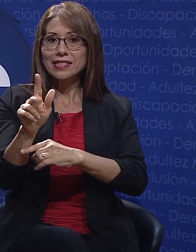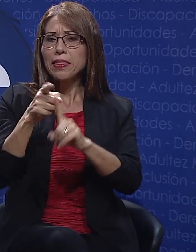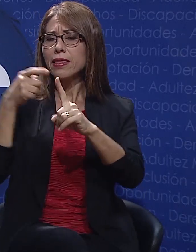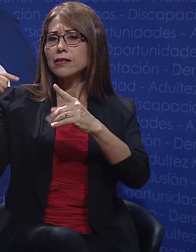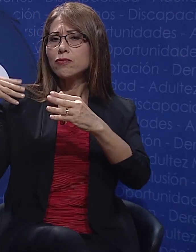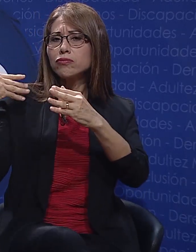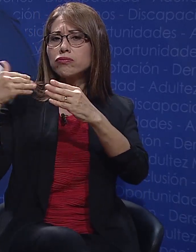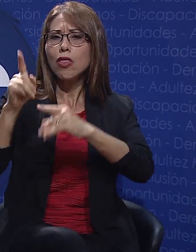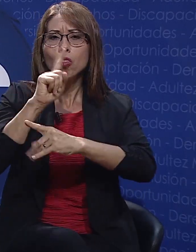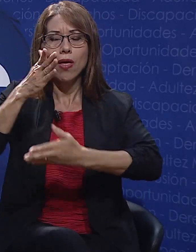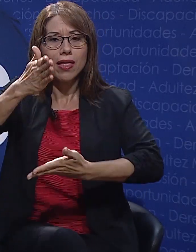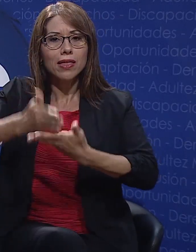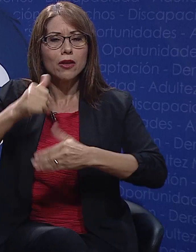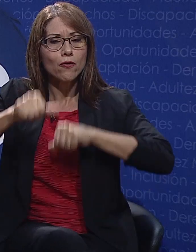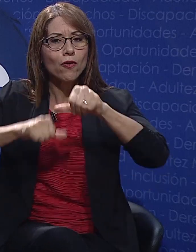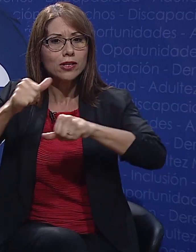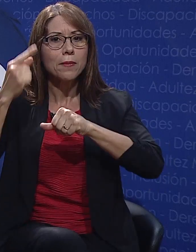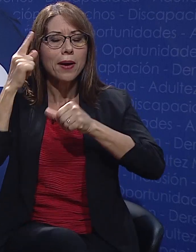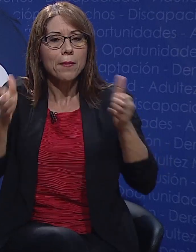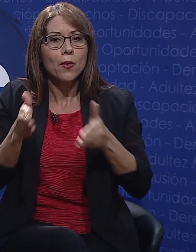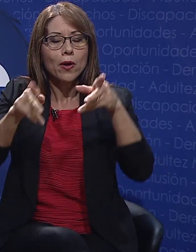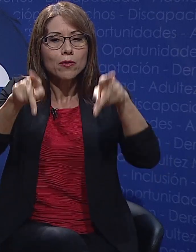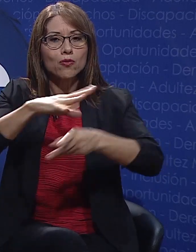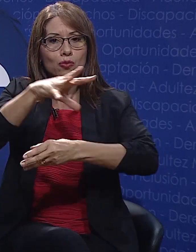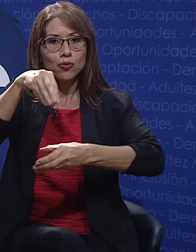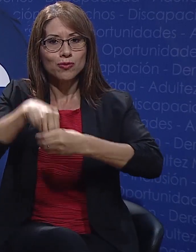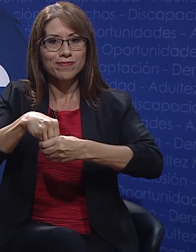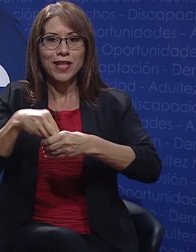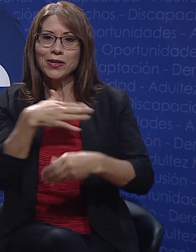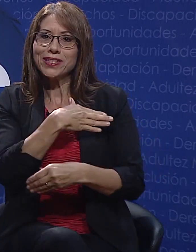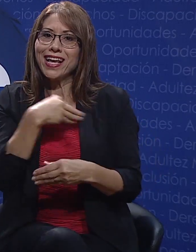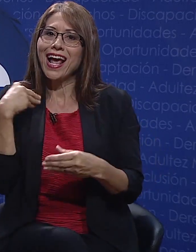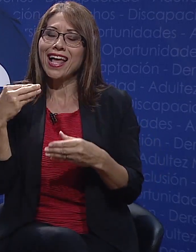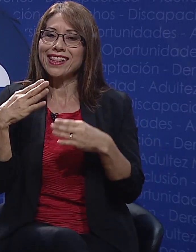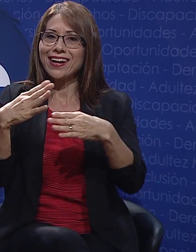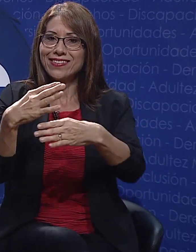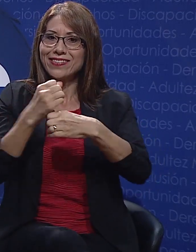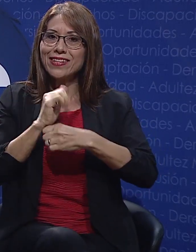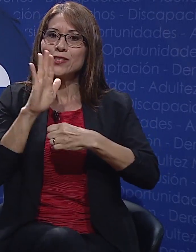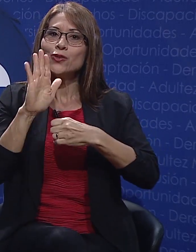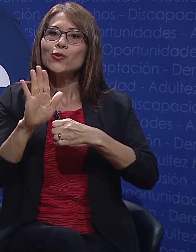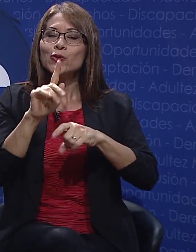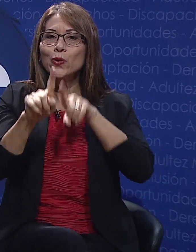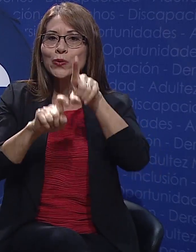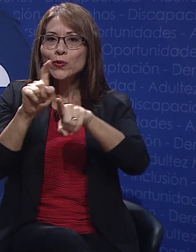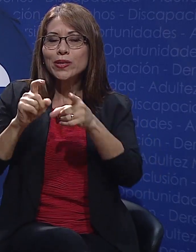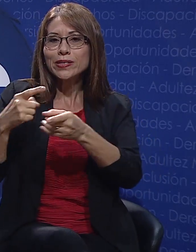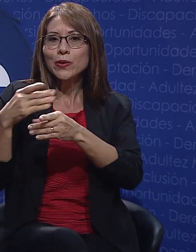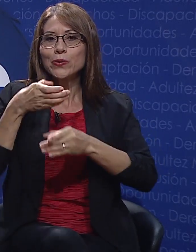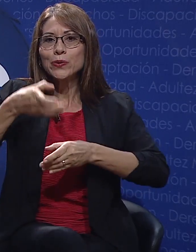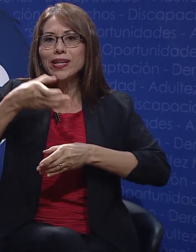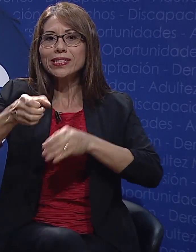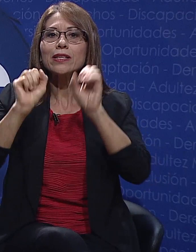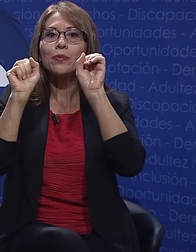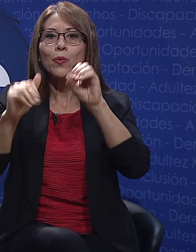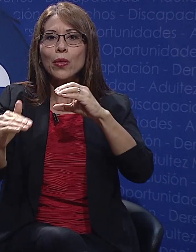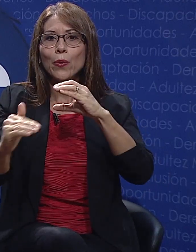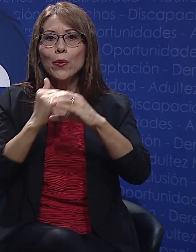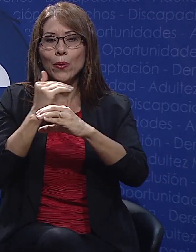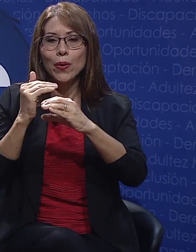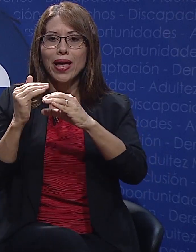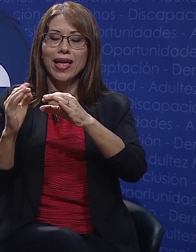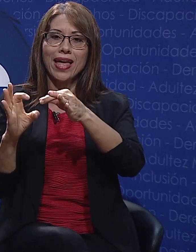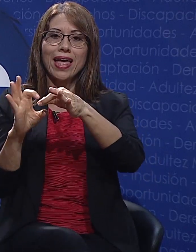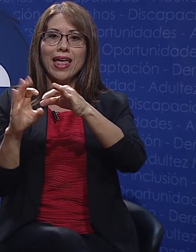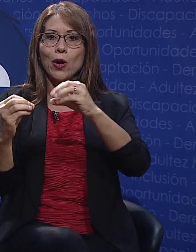se ha detenido en su esfuerzo por promover la inclusión. Nos encanta recibir sus consultas o sugerencias. Puede hacérnoslas llegar a